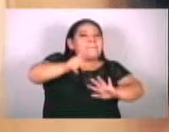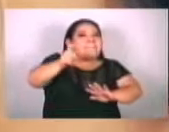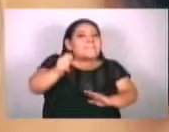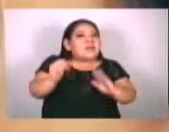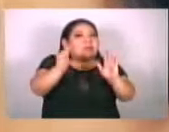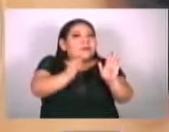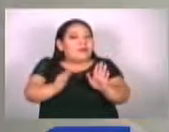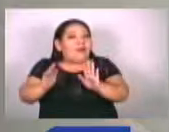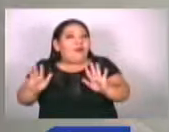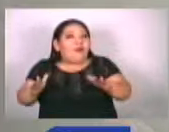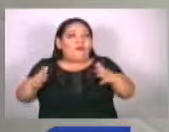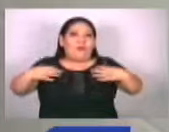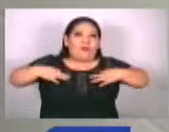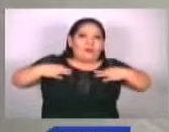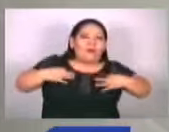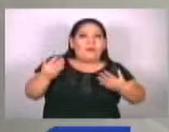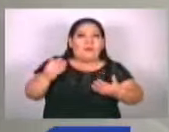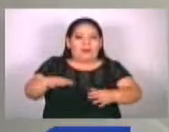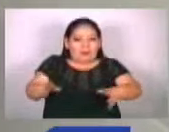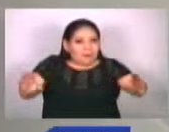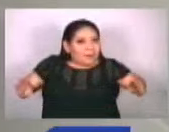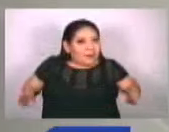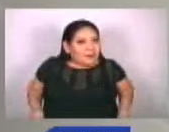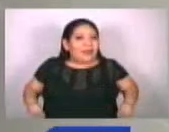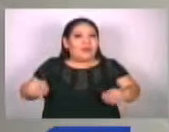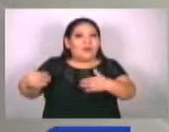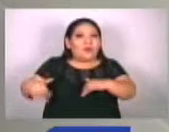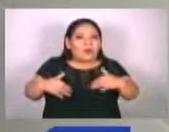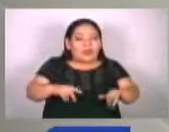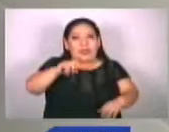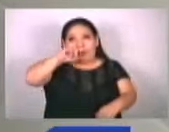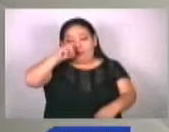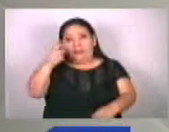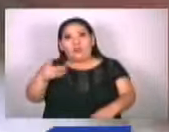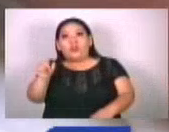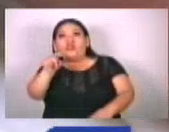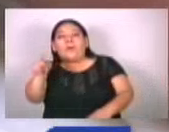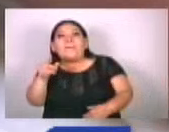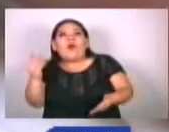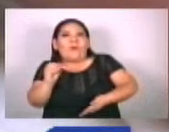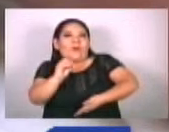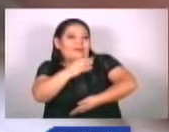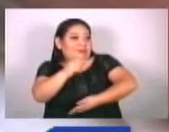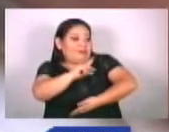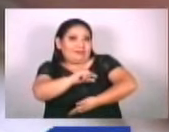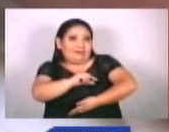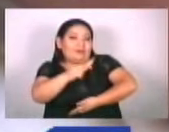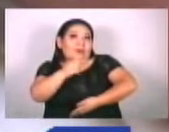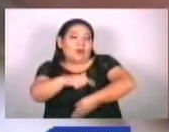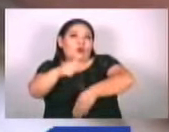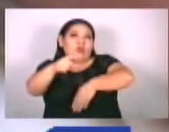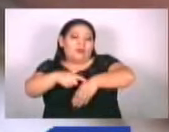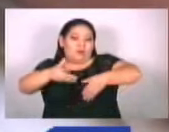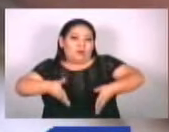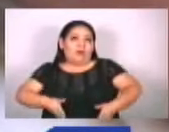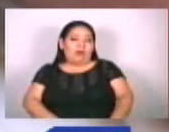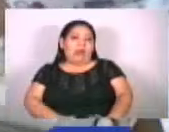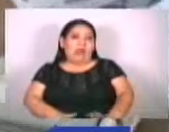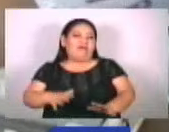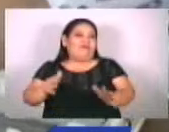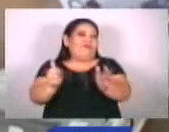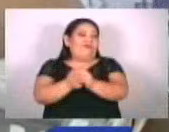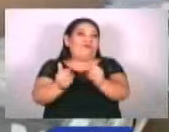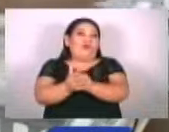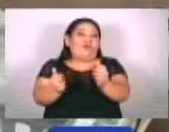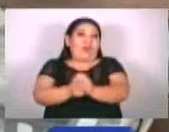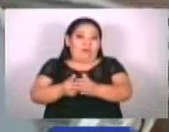esperada llegada con ropa, pañales y juguetes. Buscaron un nombre para el bebé, pero al momento de dar a luz se complicaron las cosas y